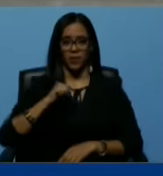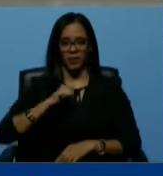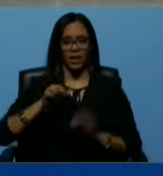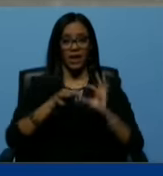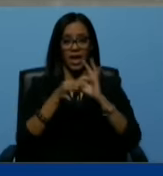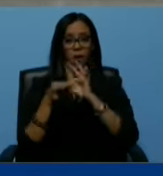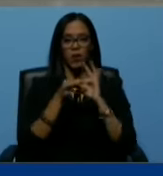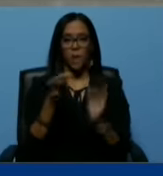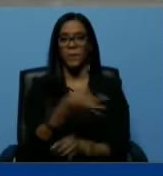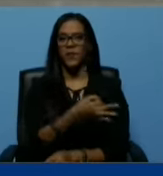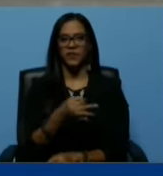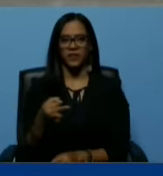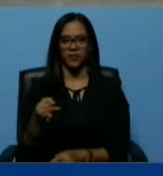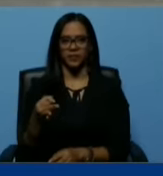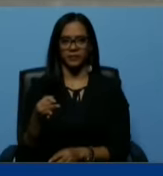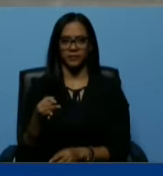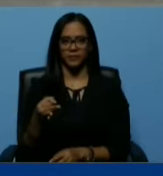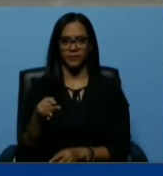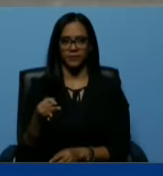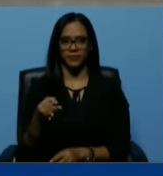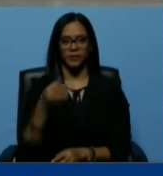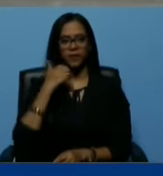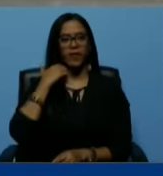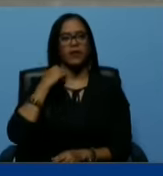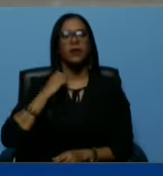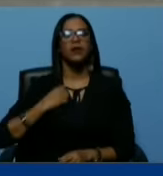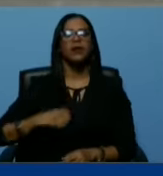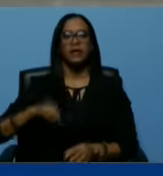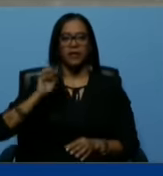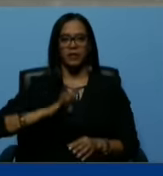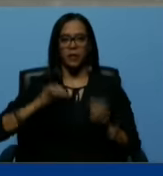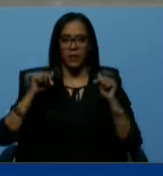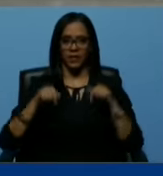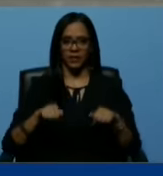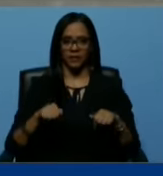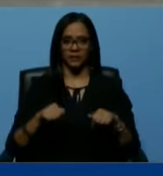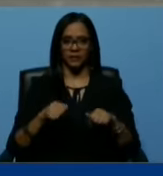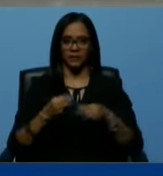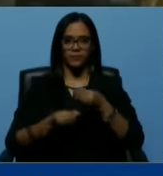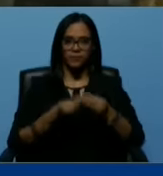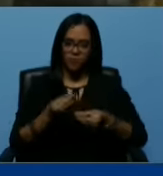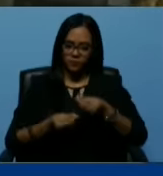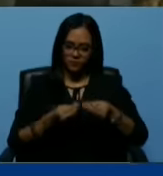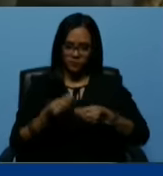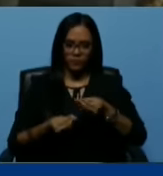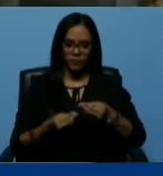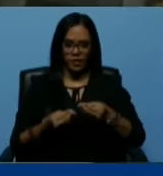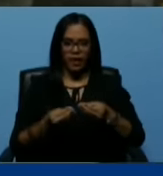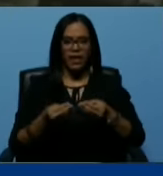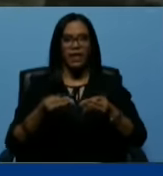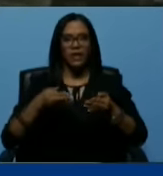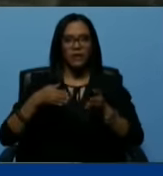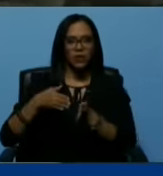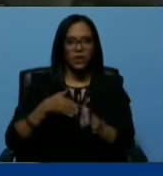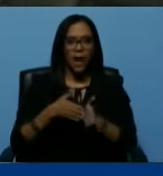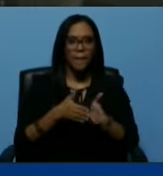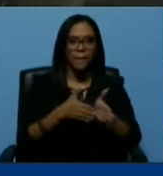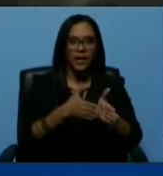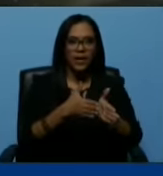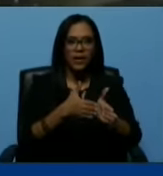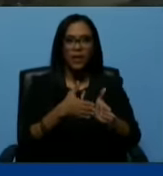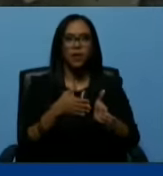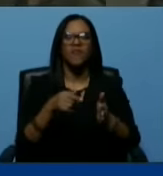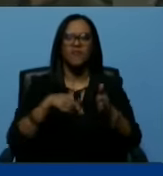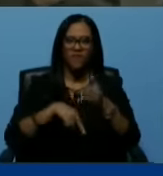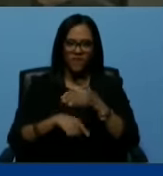perfecta. Y estamos aquí diseñando que esos caminos vayan exactamente por donde tienen que